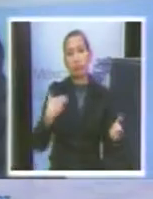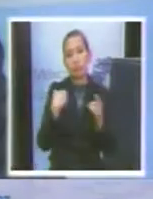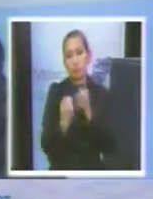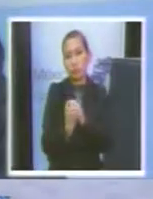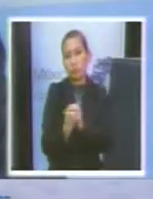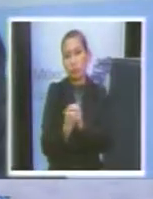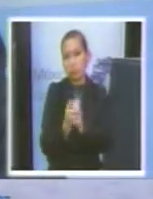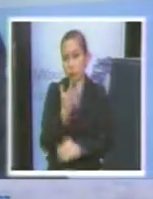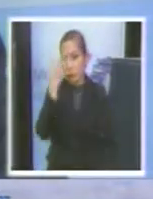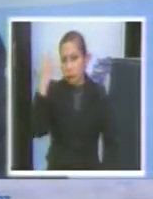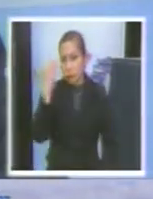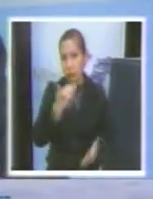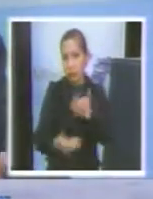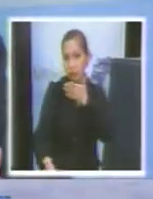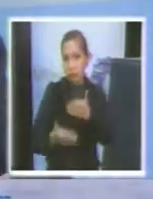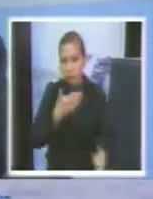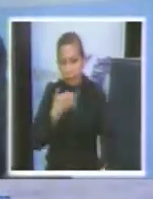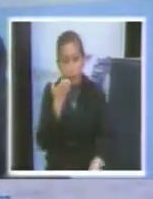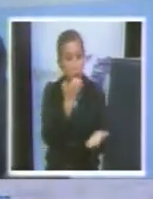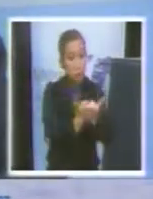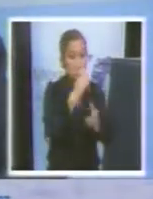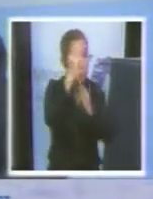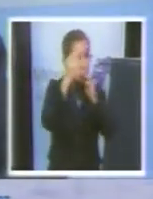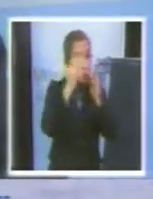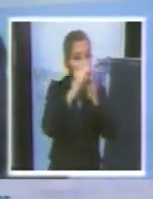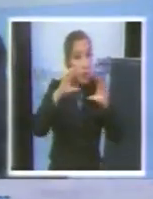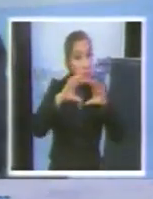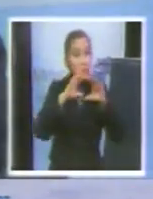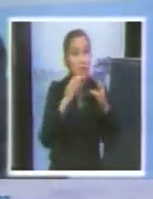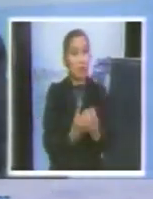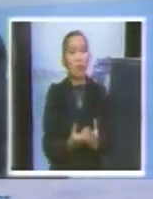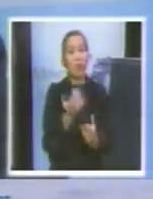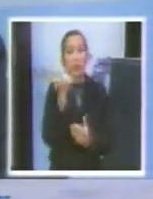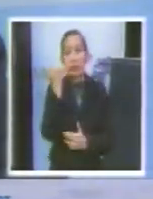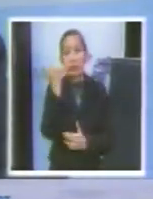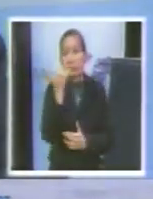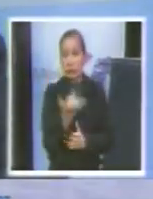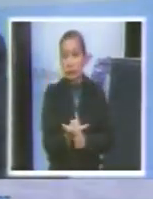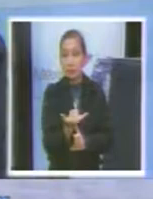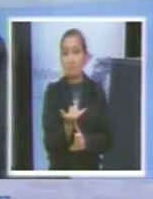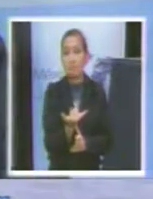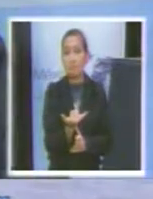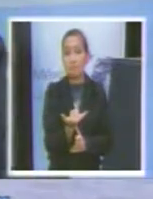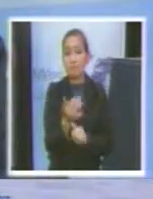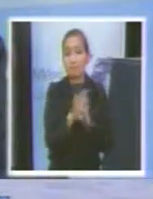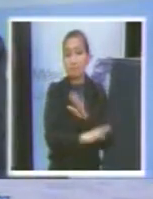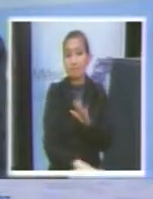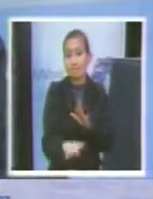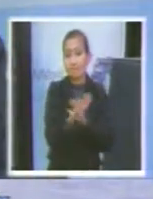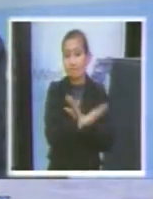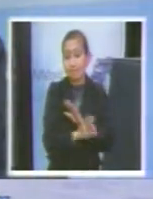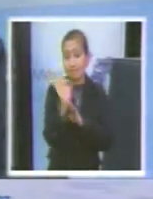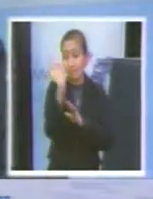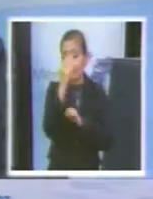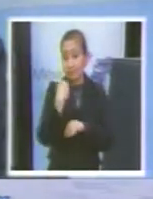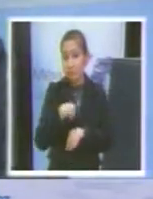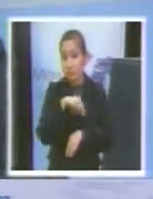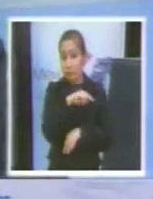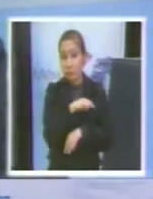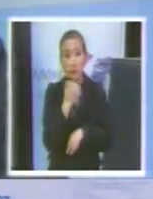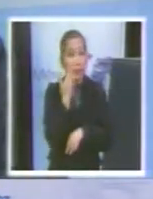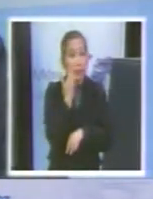contemporánea, de la economía mundial, y es fundamental si nosotros queremos